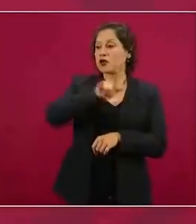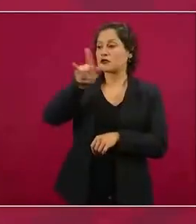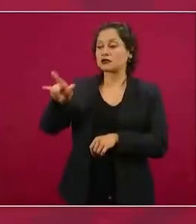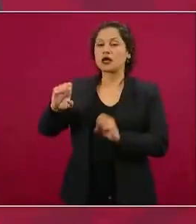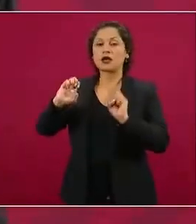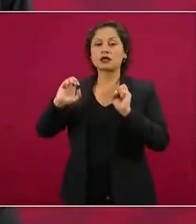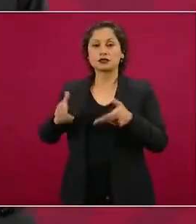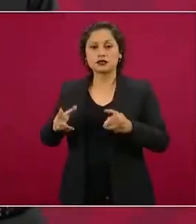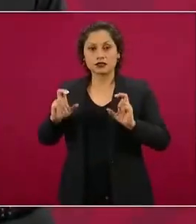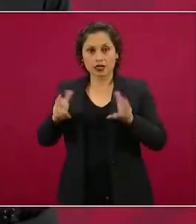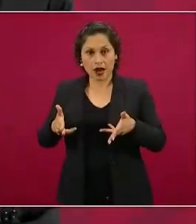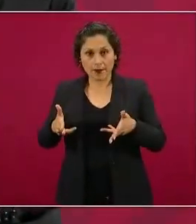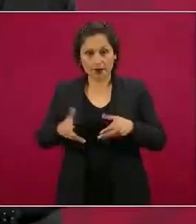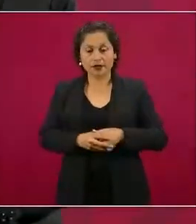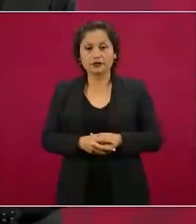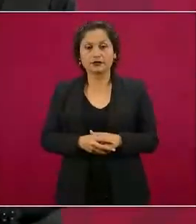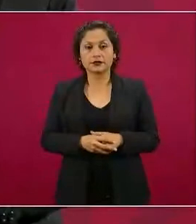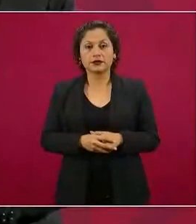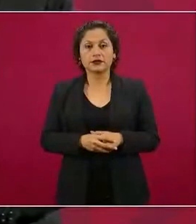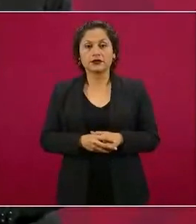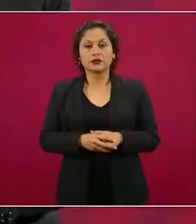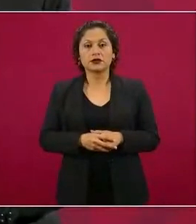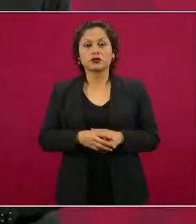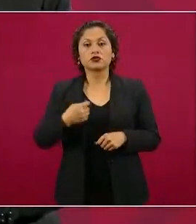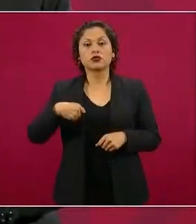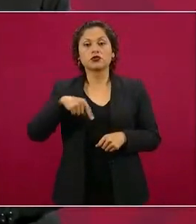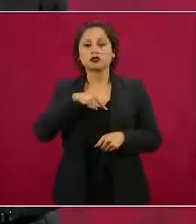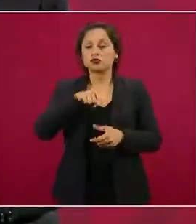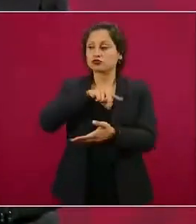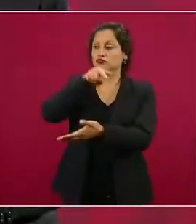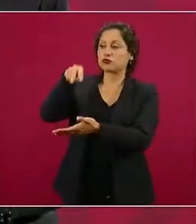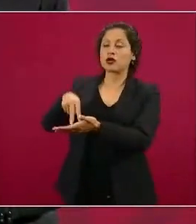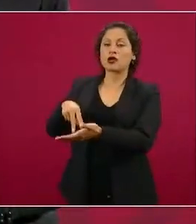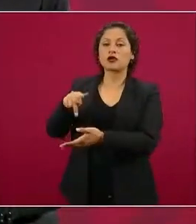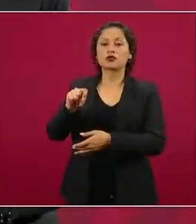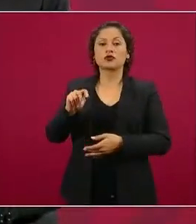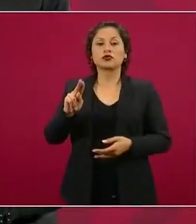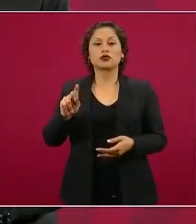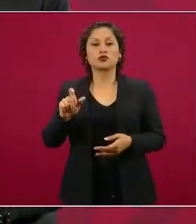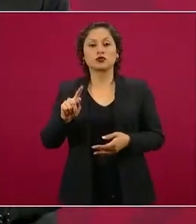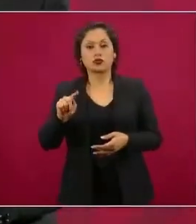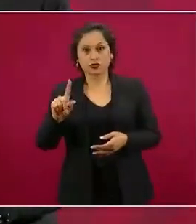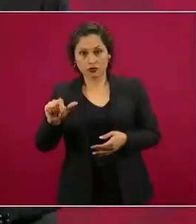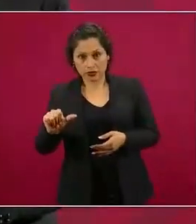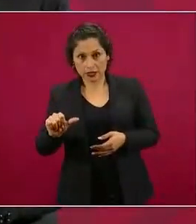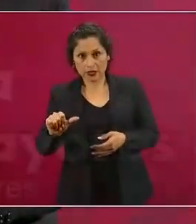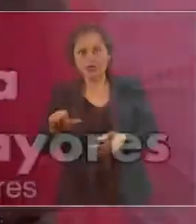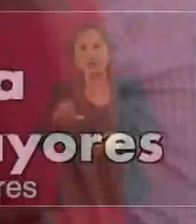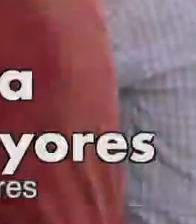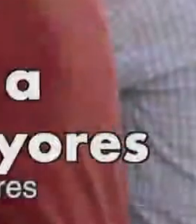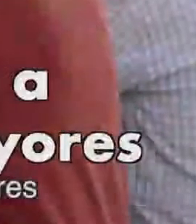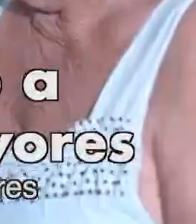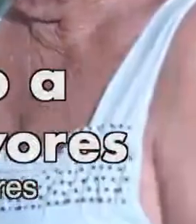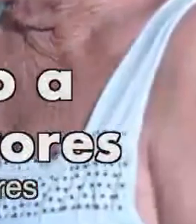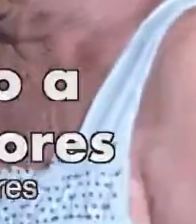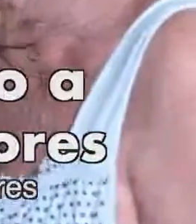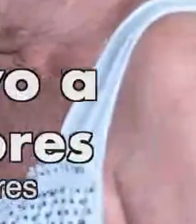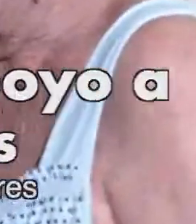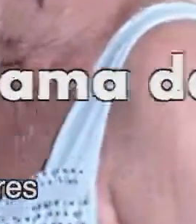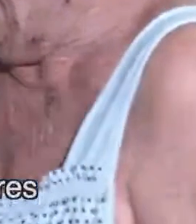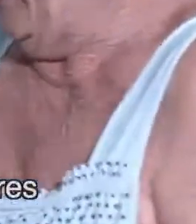vamos a estar en Tuxtla y el domingo vamos a Peñitas. y adultos